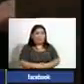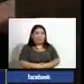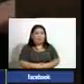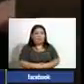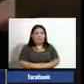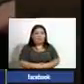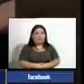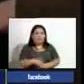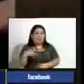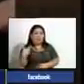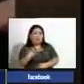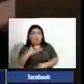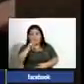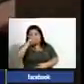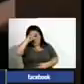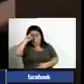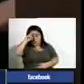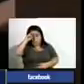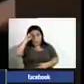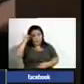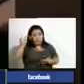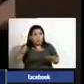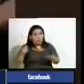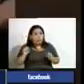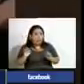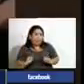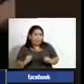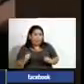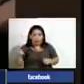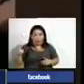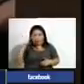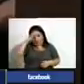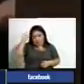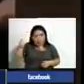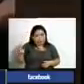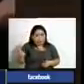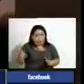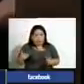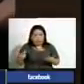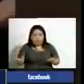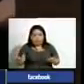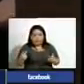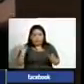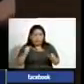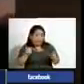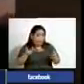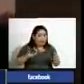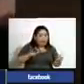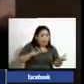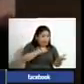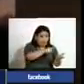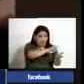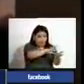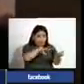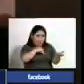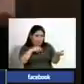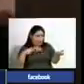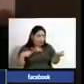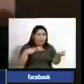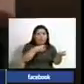si nosotros no trabajamos, ¿cómo podemos hacer? ¿Cómo podemos ayudarles a ellos? No